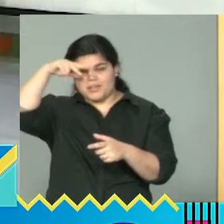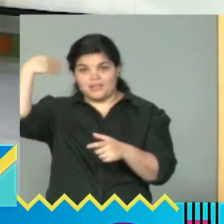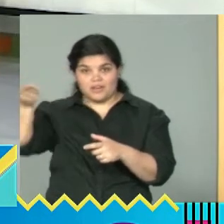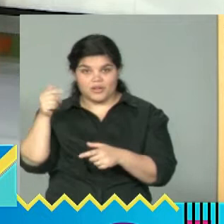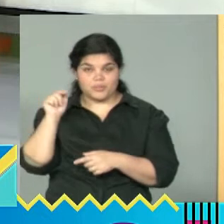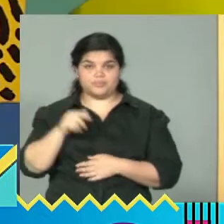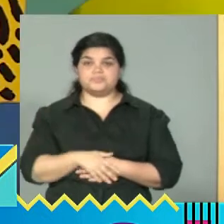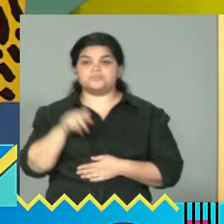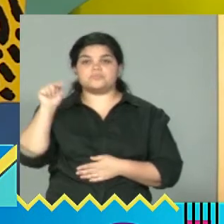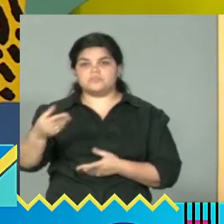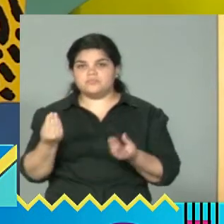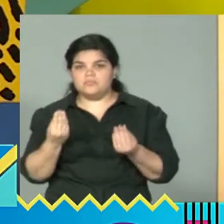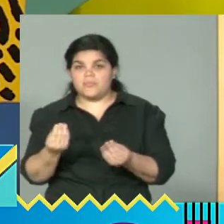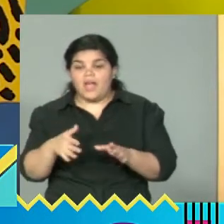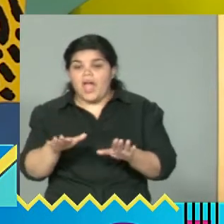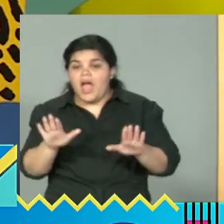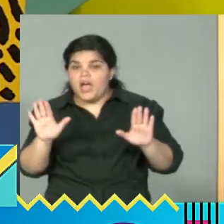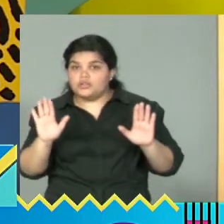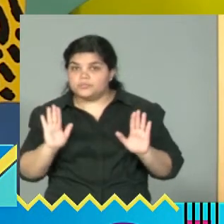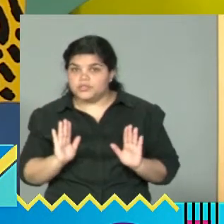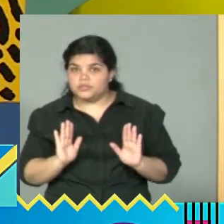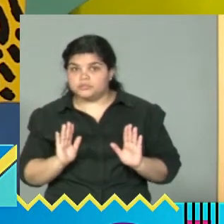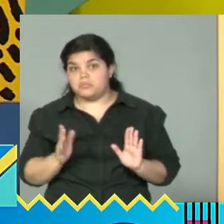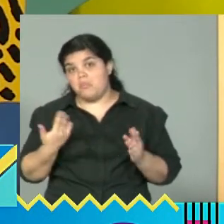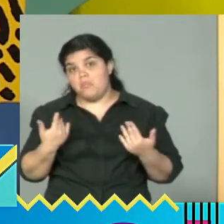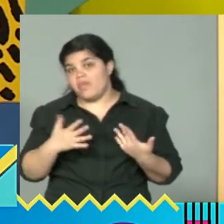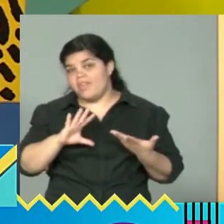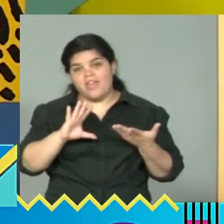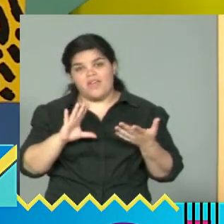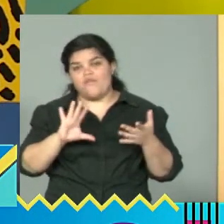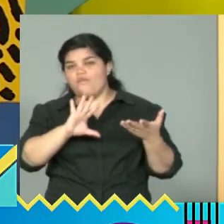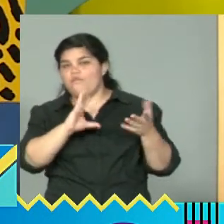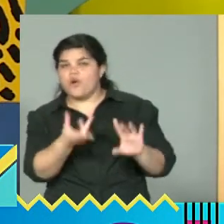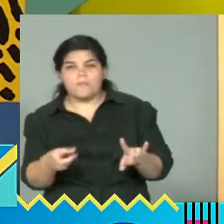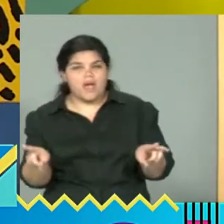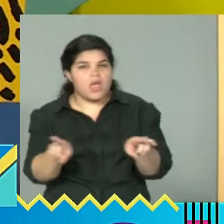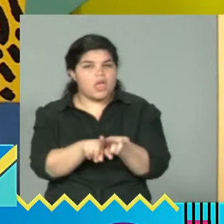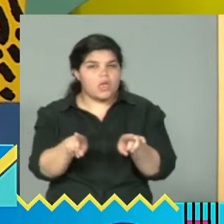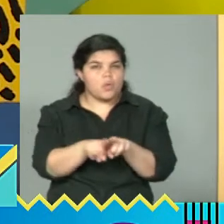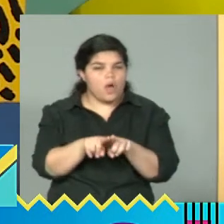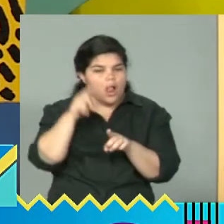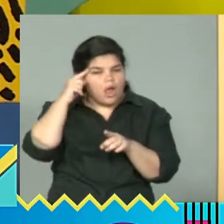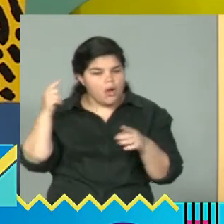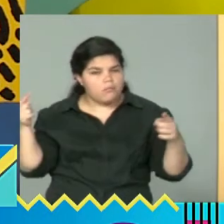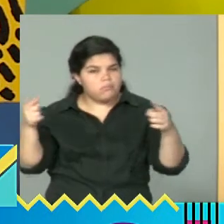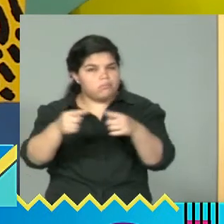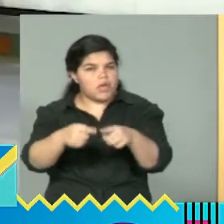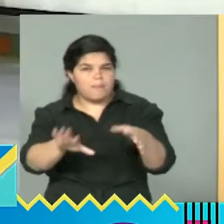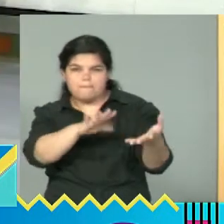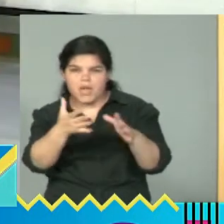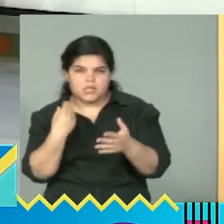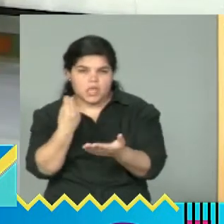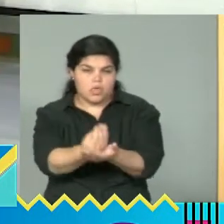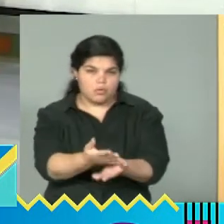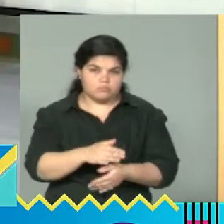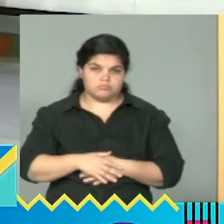que puede ser alguien que siga con la misma línea desde la ortodoxia económica. A ver,